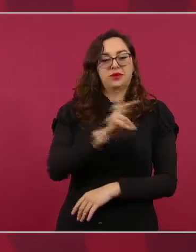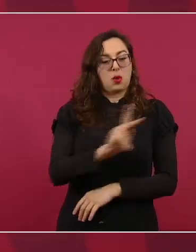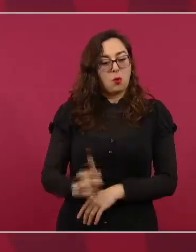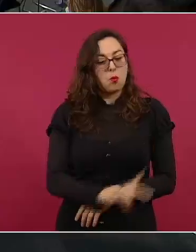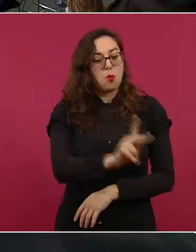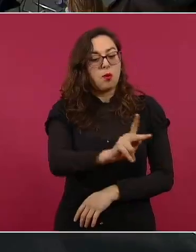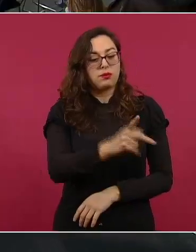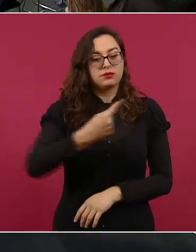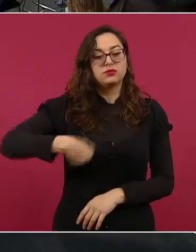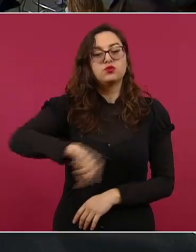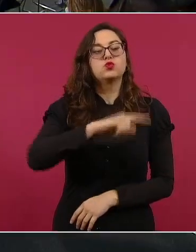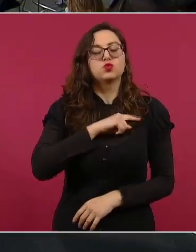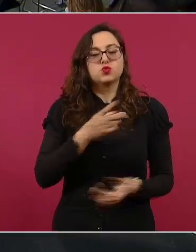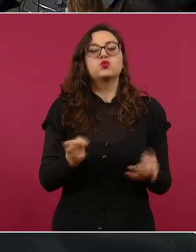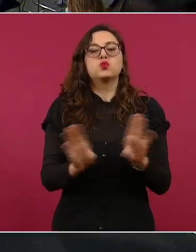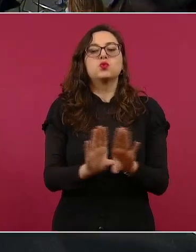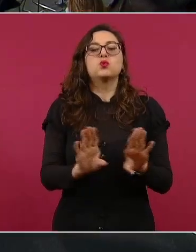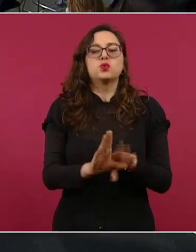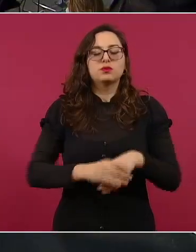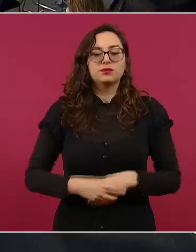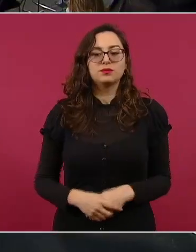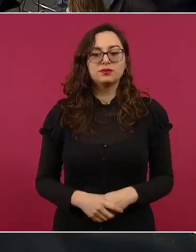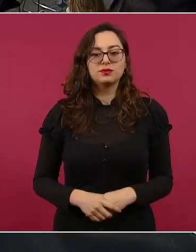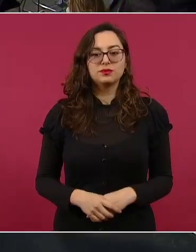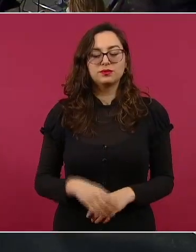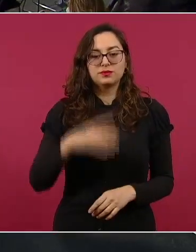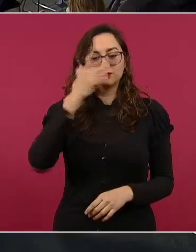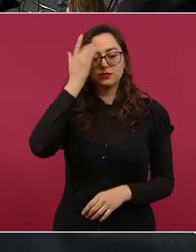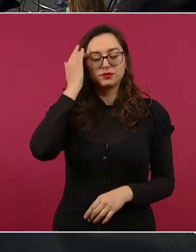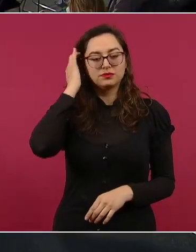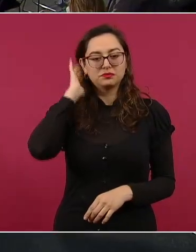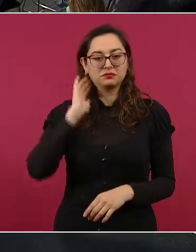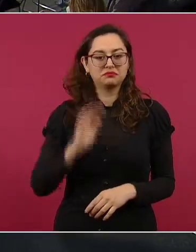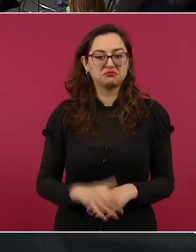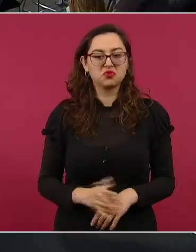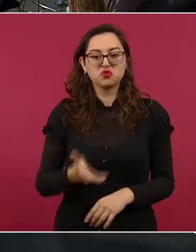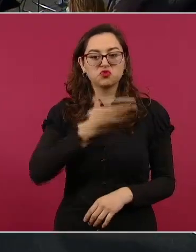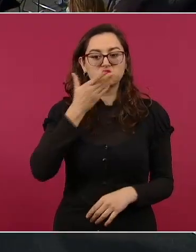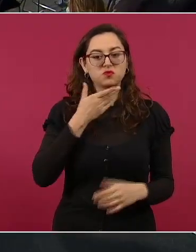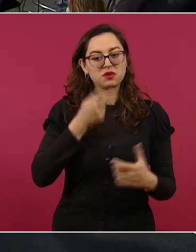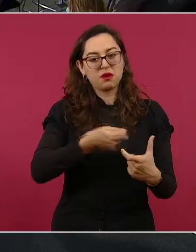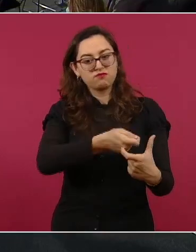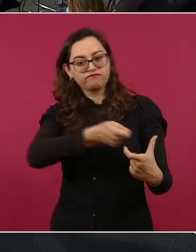no usábamos la resortera, el tirador.